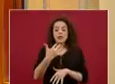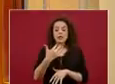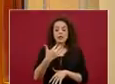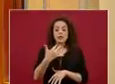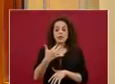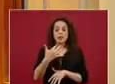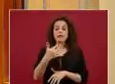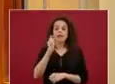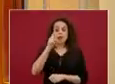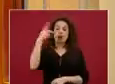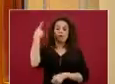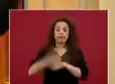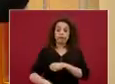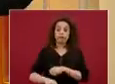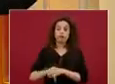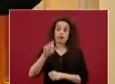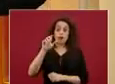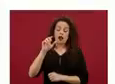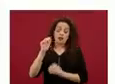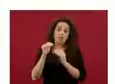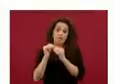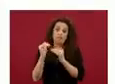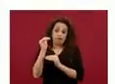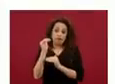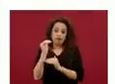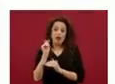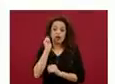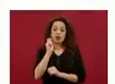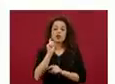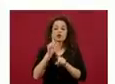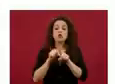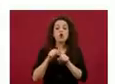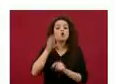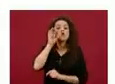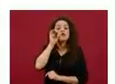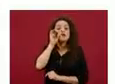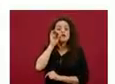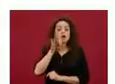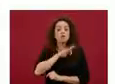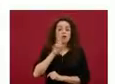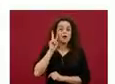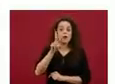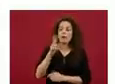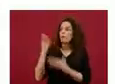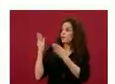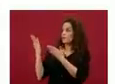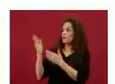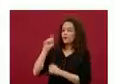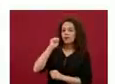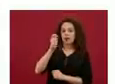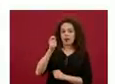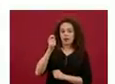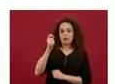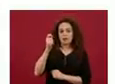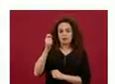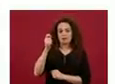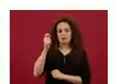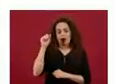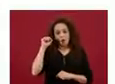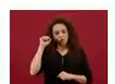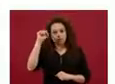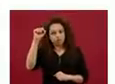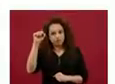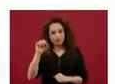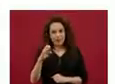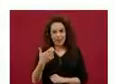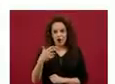Hay que mantenernos con mucha prudencia, como está aquí Prudencia, nuestra heroína del Escuadrón de la Salud, con mucha